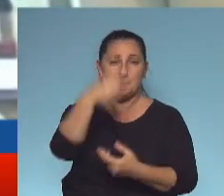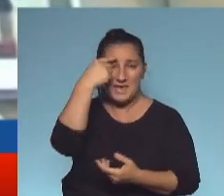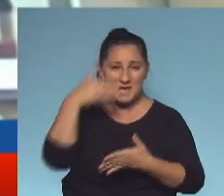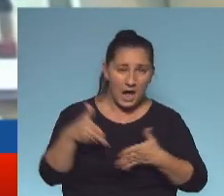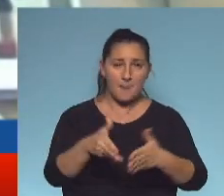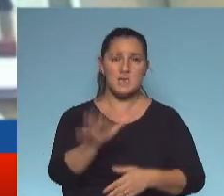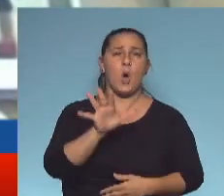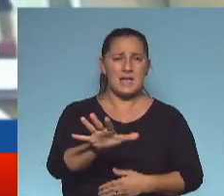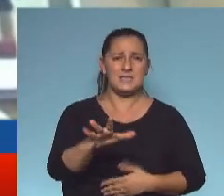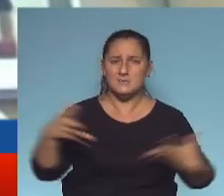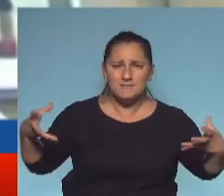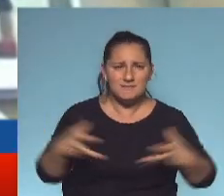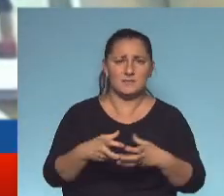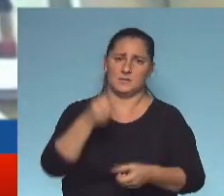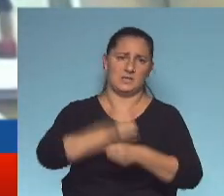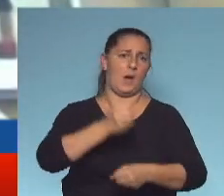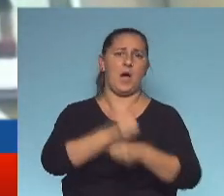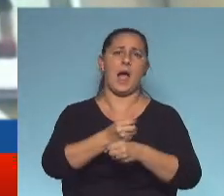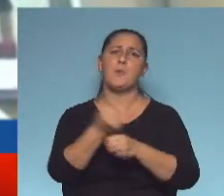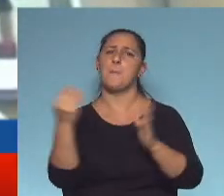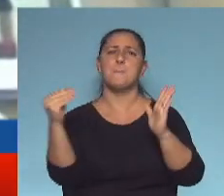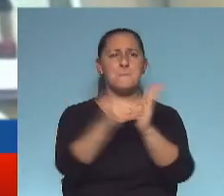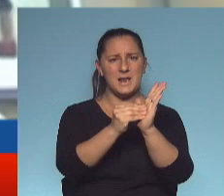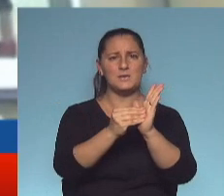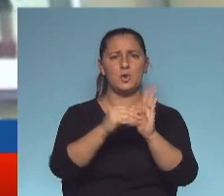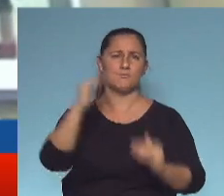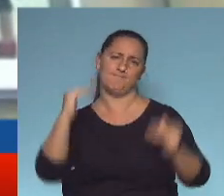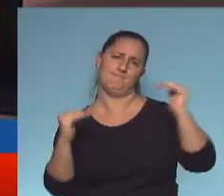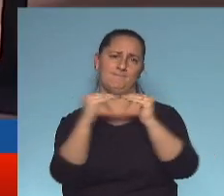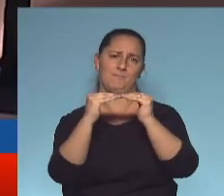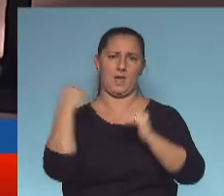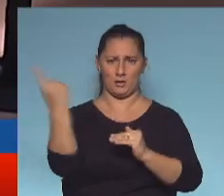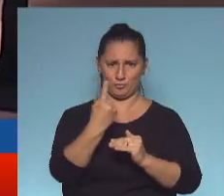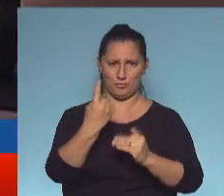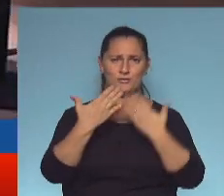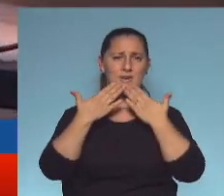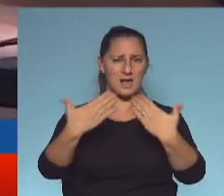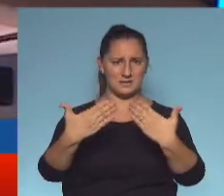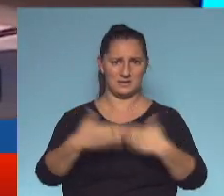y que vamos a trabajar para llevar precios más justos. Gracias.